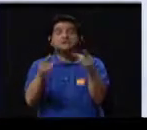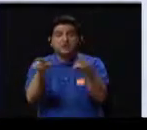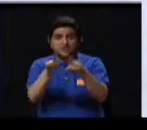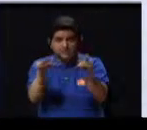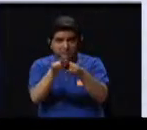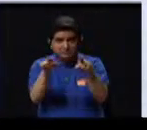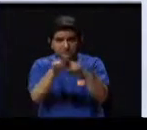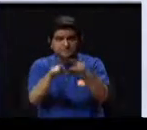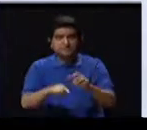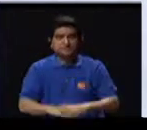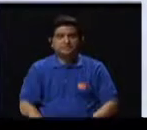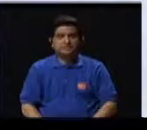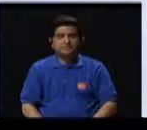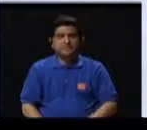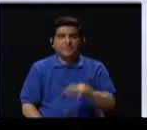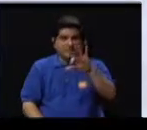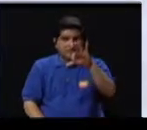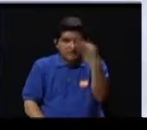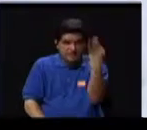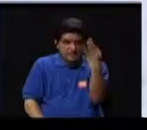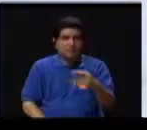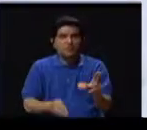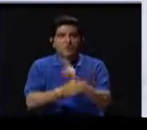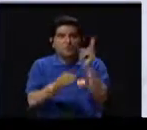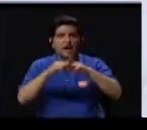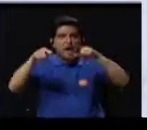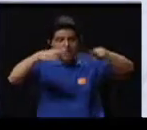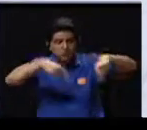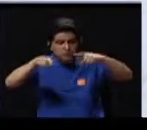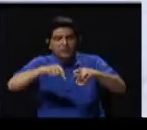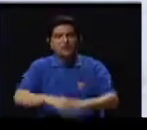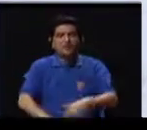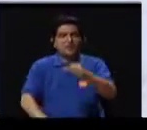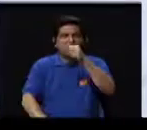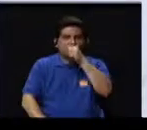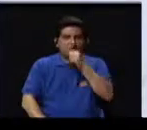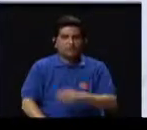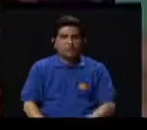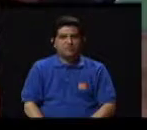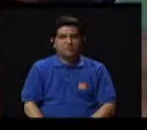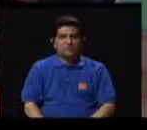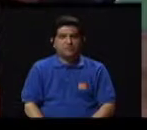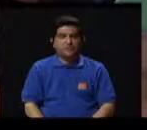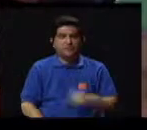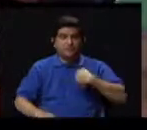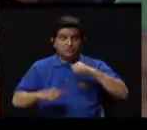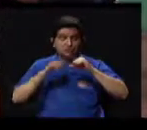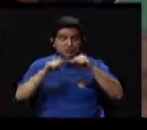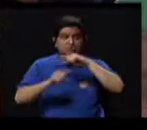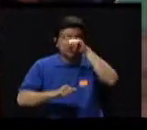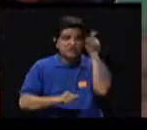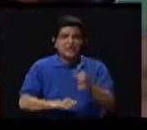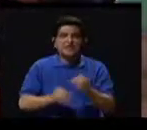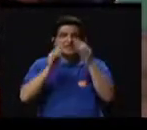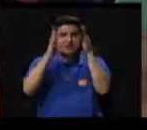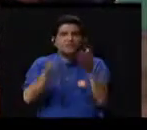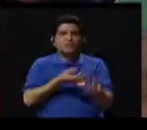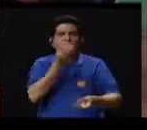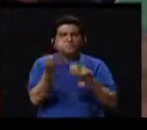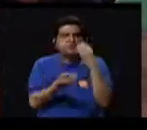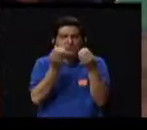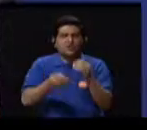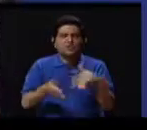mucho también a ellas a sensibilizarse. Claro. En cuanto al uso de cámara, al uso de micrófonos, etc. Esa era mi siguiente pregunta. ¿Cómo hace el